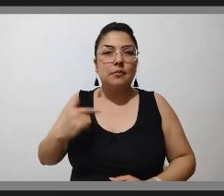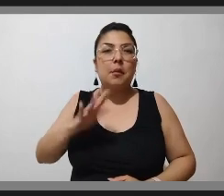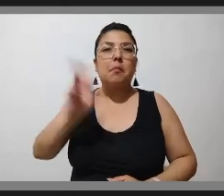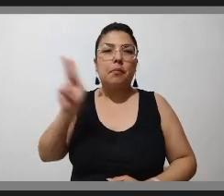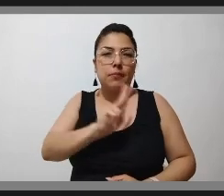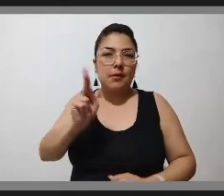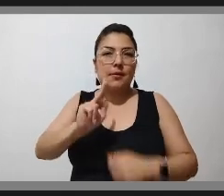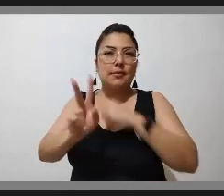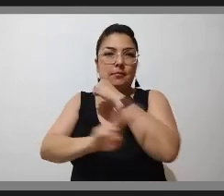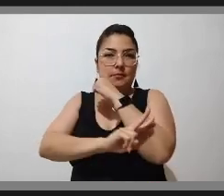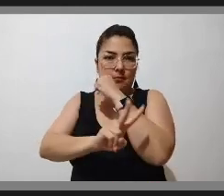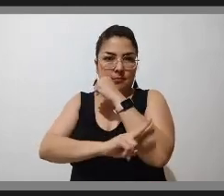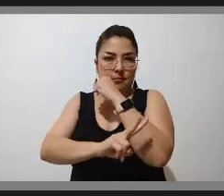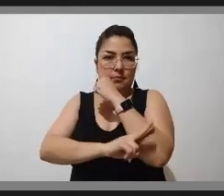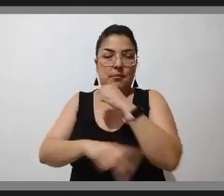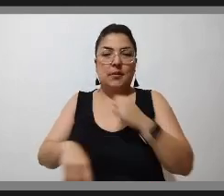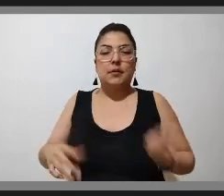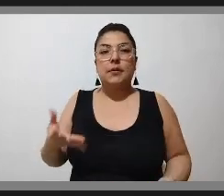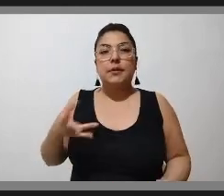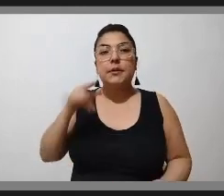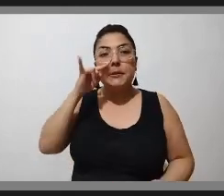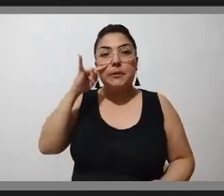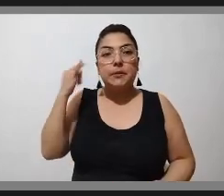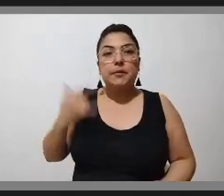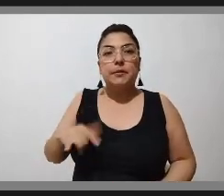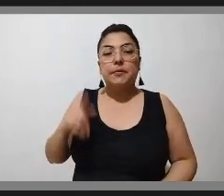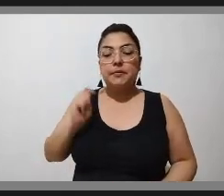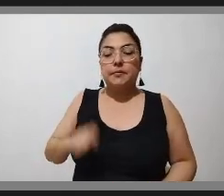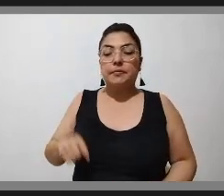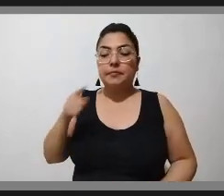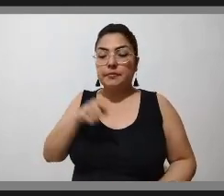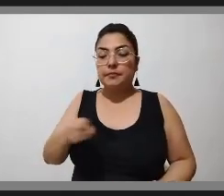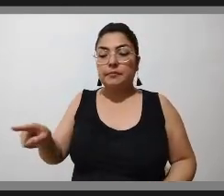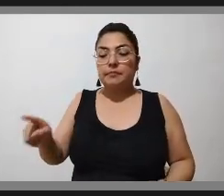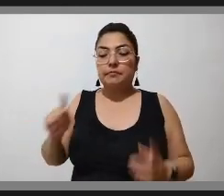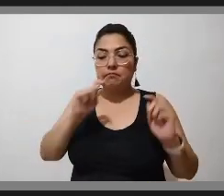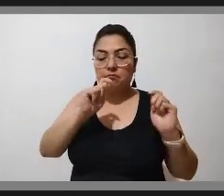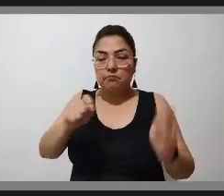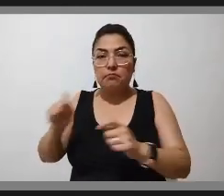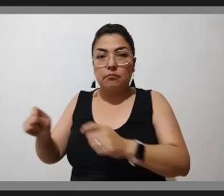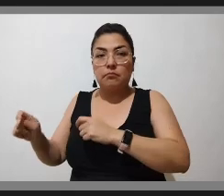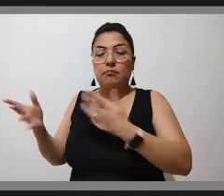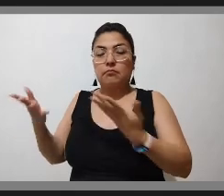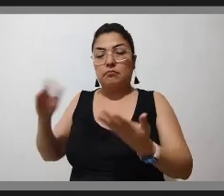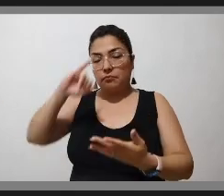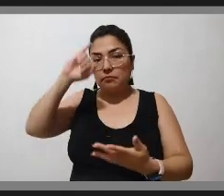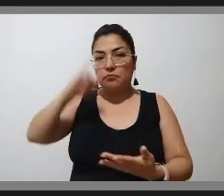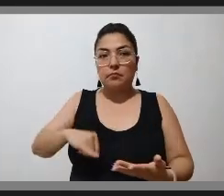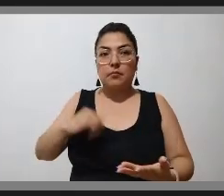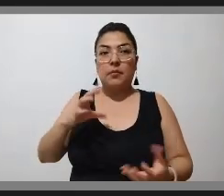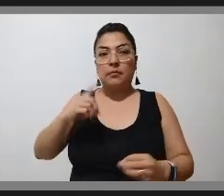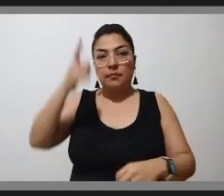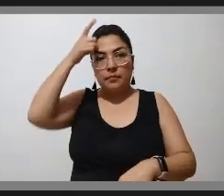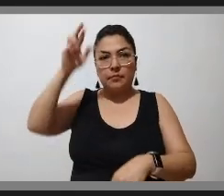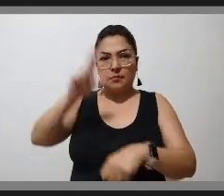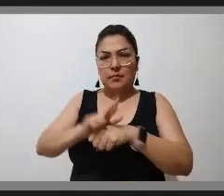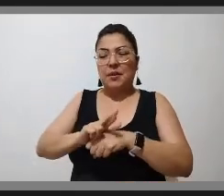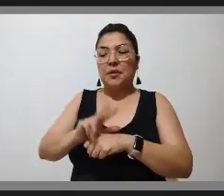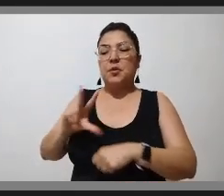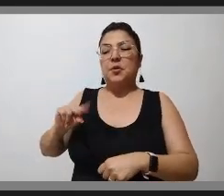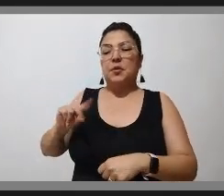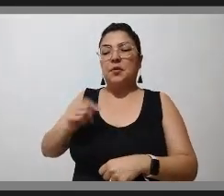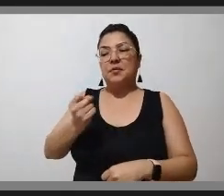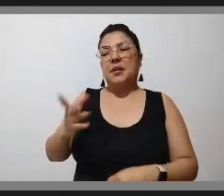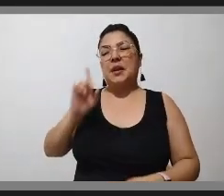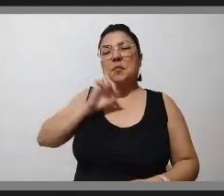por la inexistencia de un mecanismo, puede ser formal o informal, y que puede atribuirse a cualquier situación, pero que es por razón